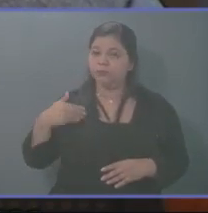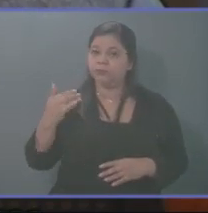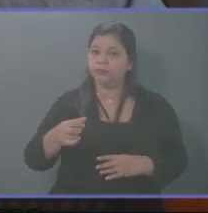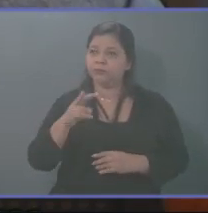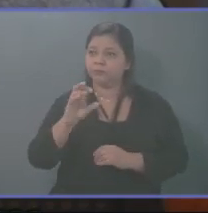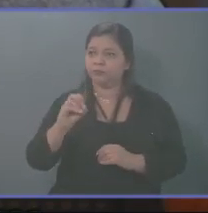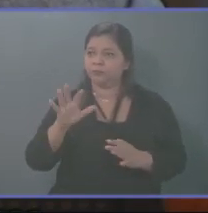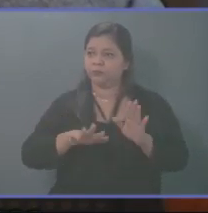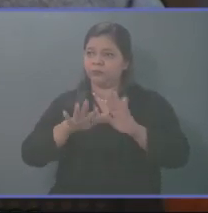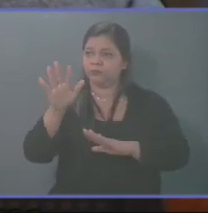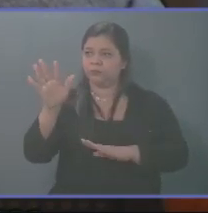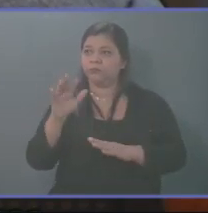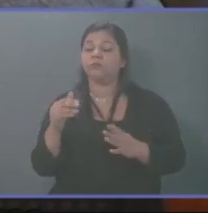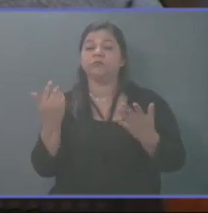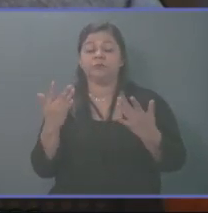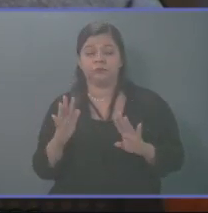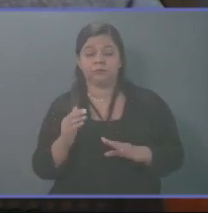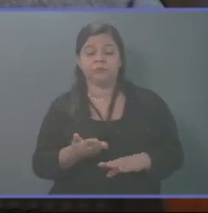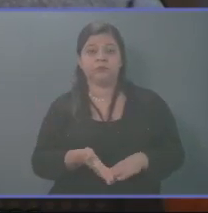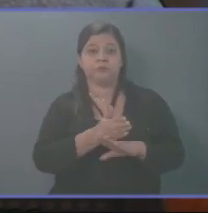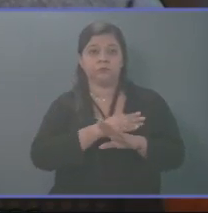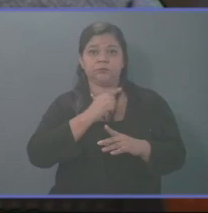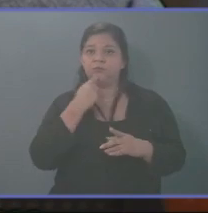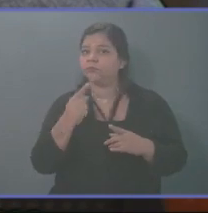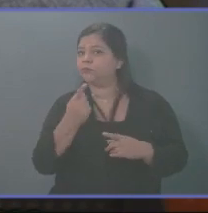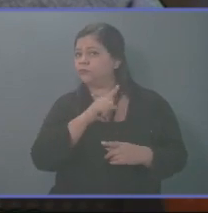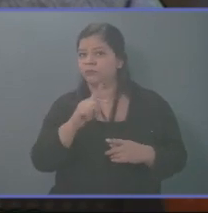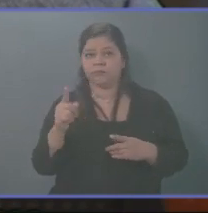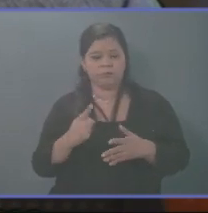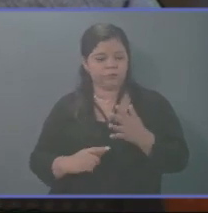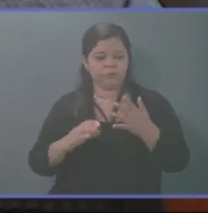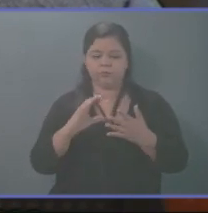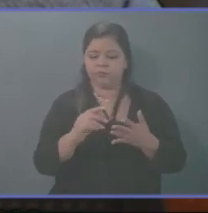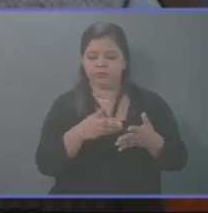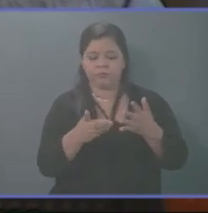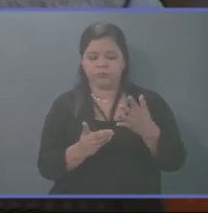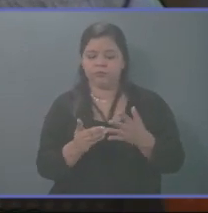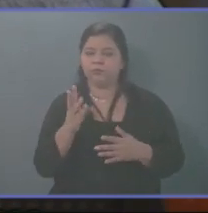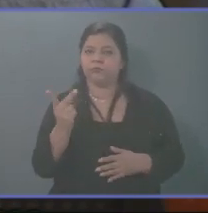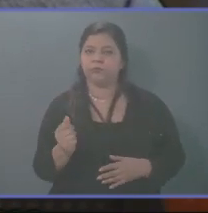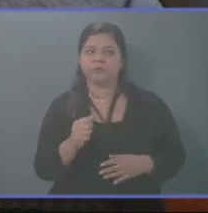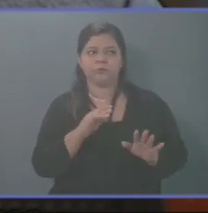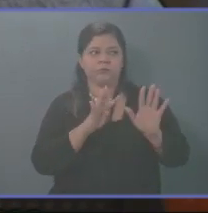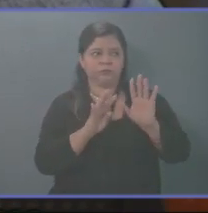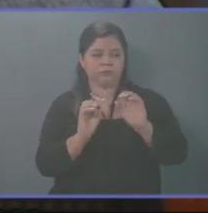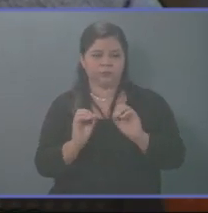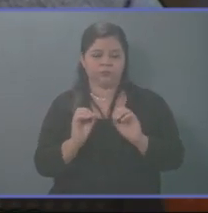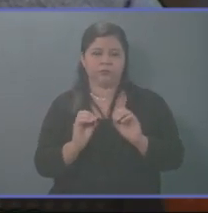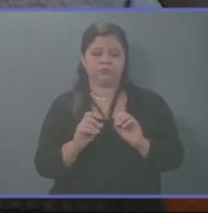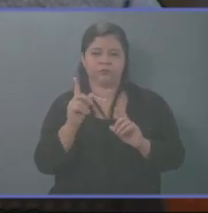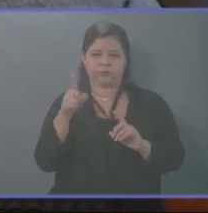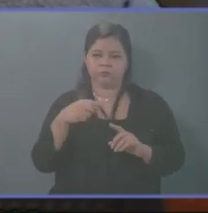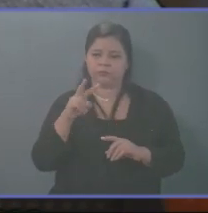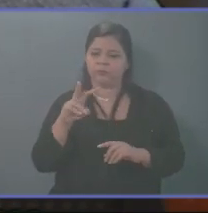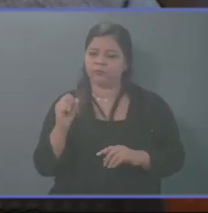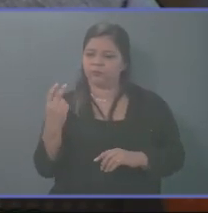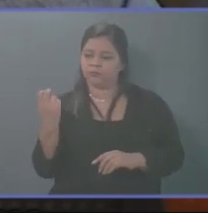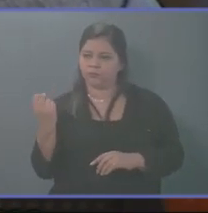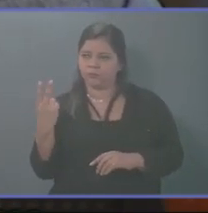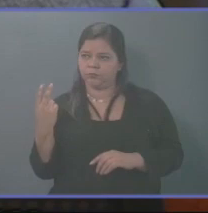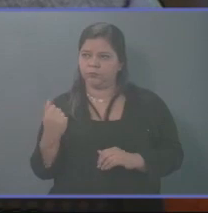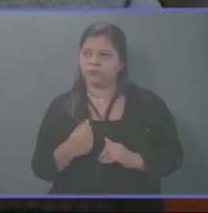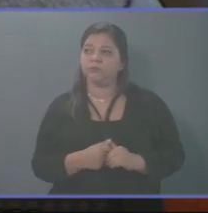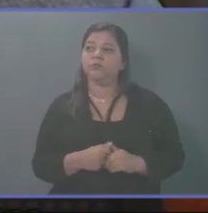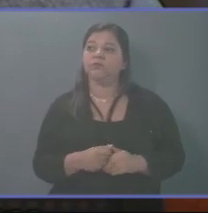2016, mediante la cual declaró inconstitucional el decreto legislativo número 90, pleca 2012,